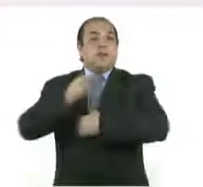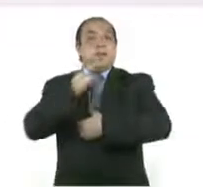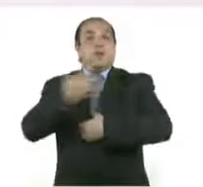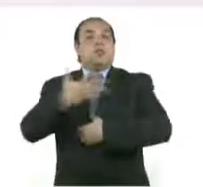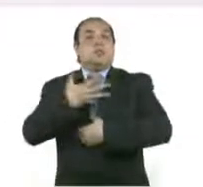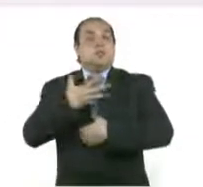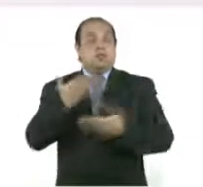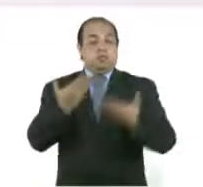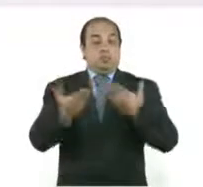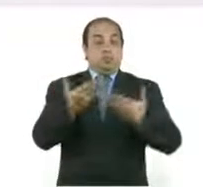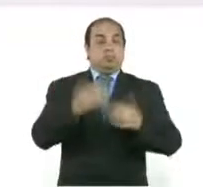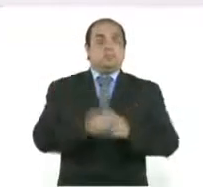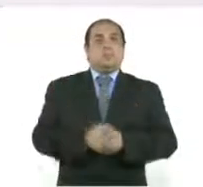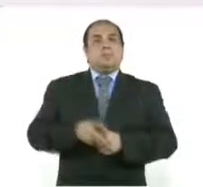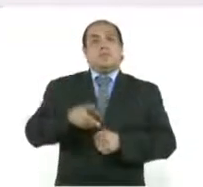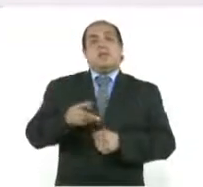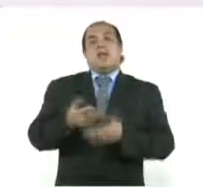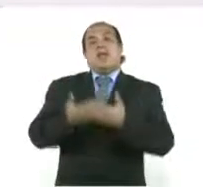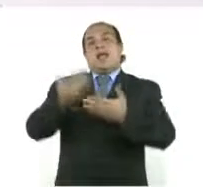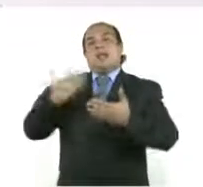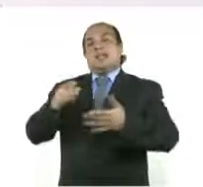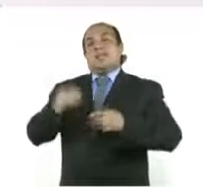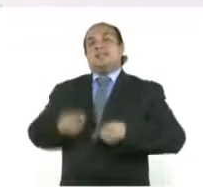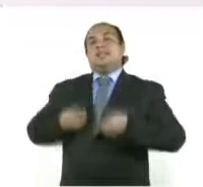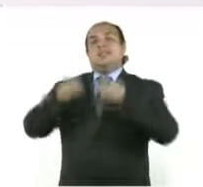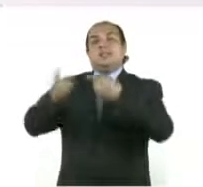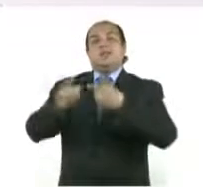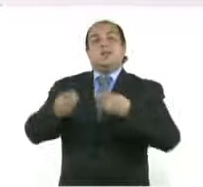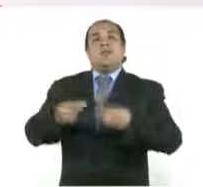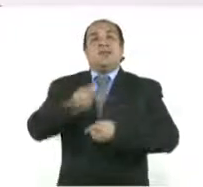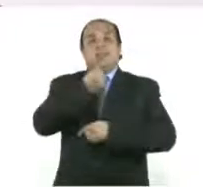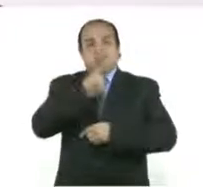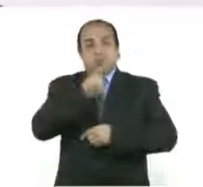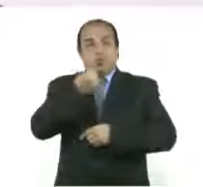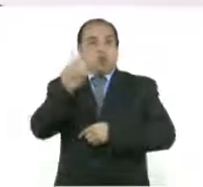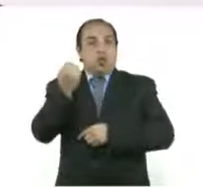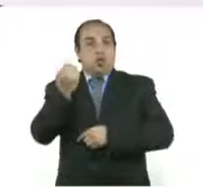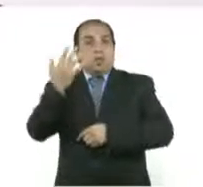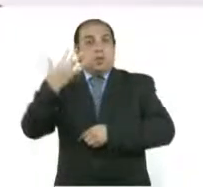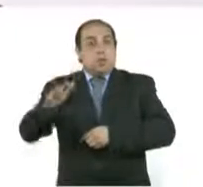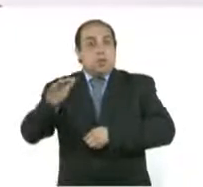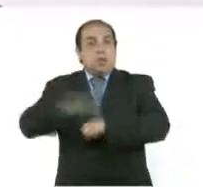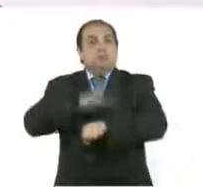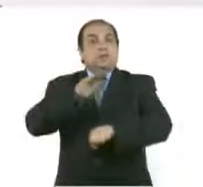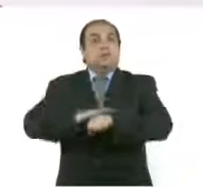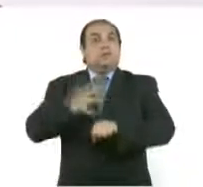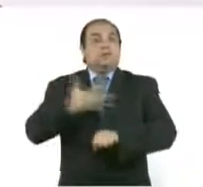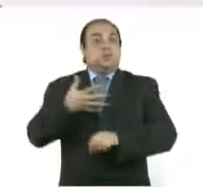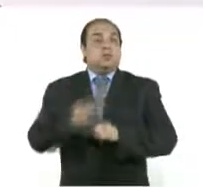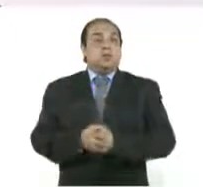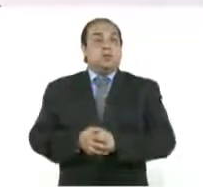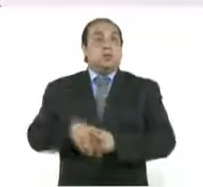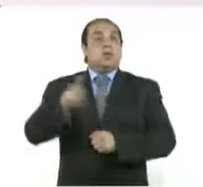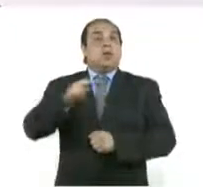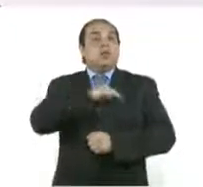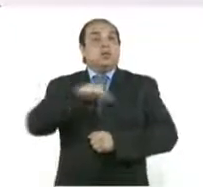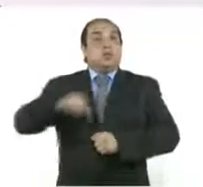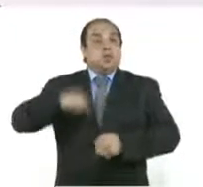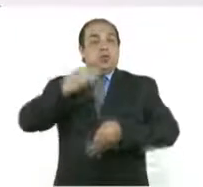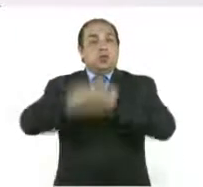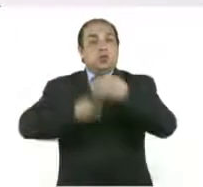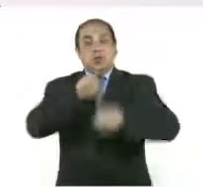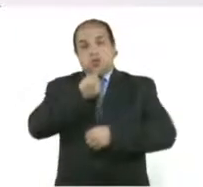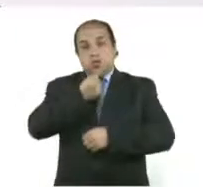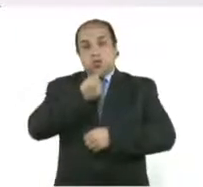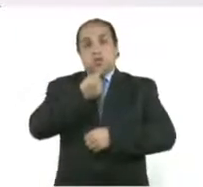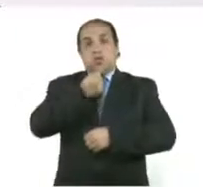porque antes se le daba solamente a los que tenían 9 y 10 de promedio. Y para nosotros, todos los niños y niñas merecen un